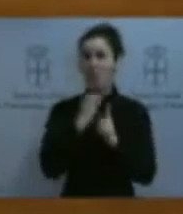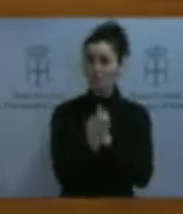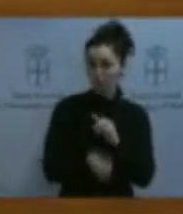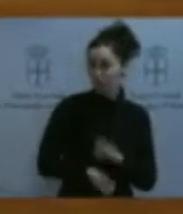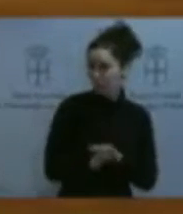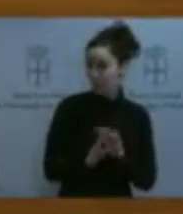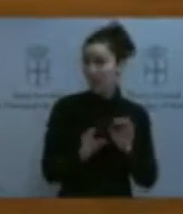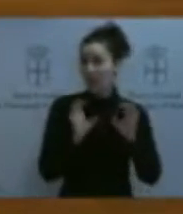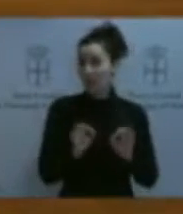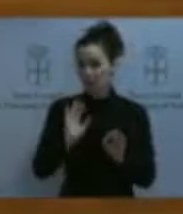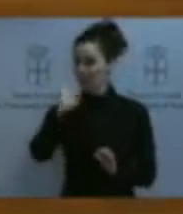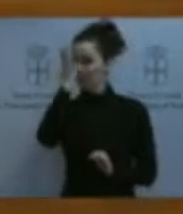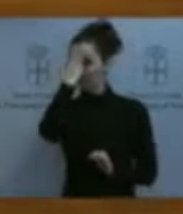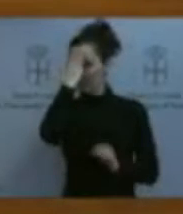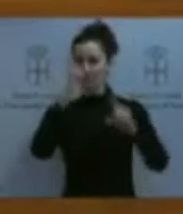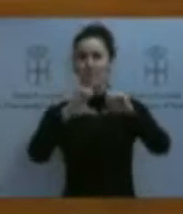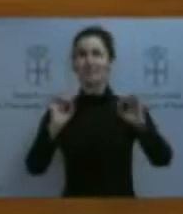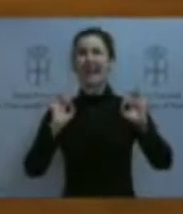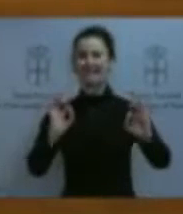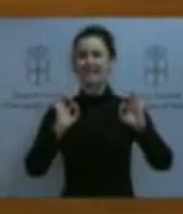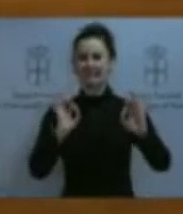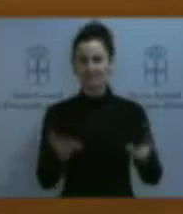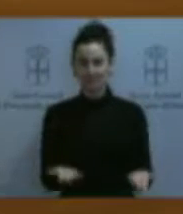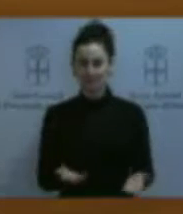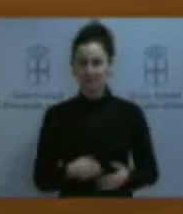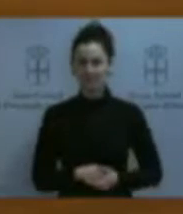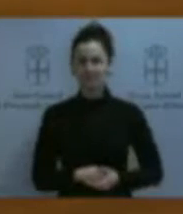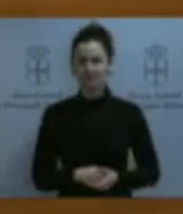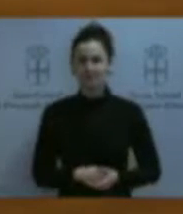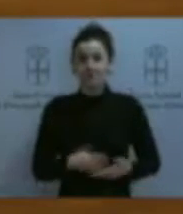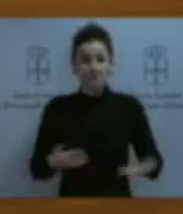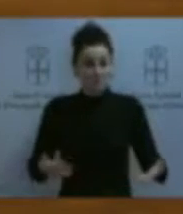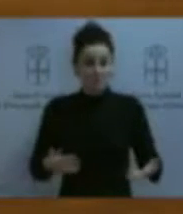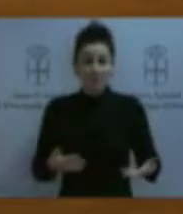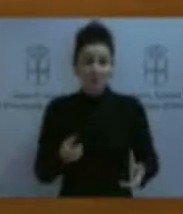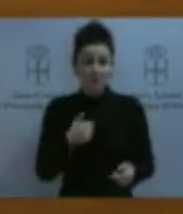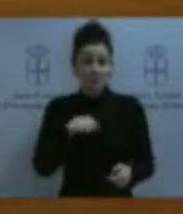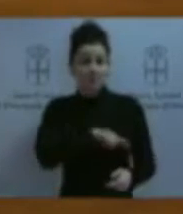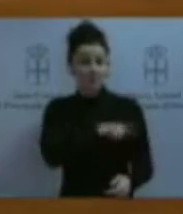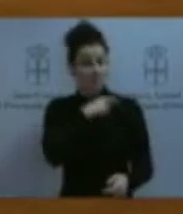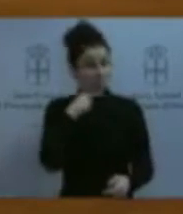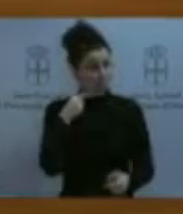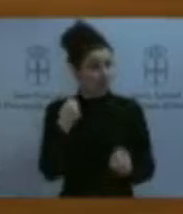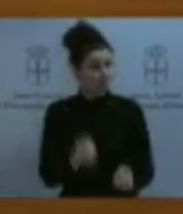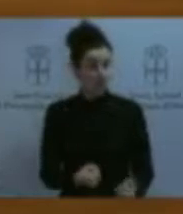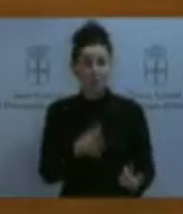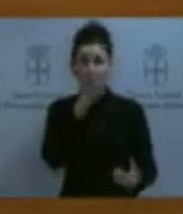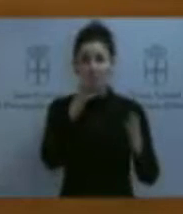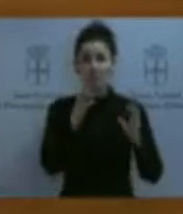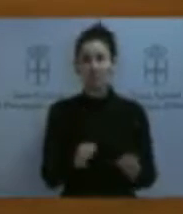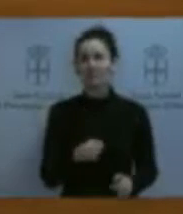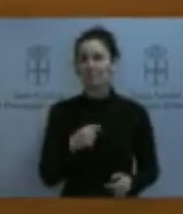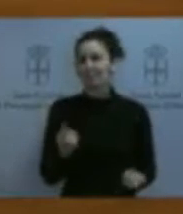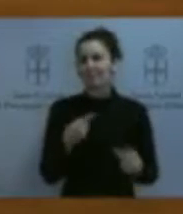vínculo estén donde estén, ¿no? Pero lo digo con dolor, desde nuestro punto de vista es una nueva oportunidad perdida para estos 100.000 jóvenes y